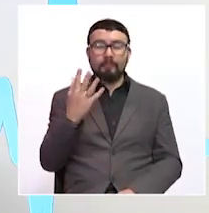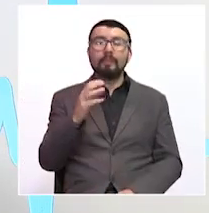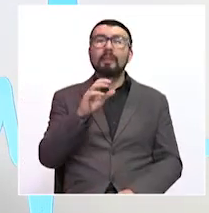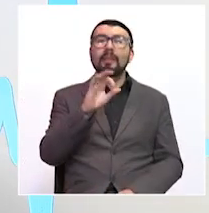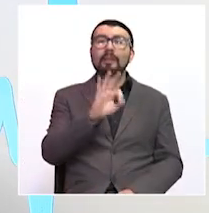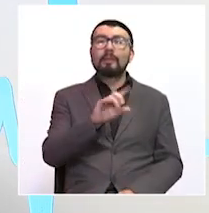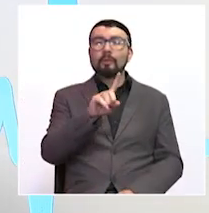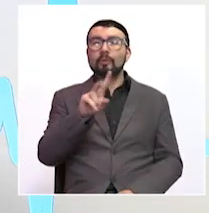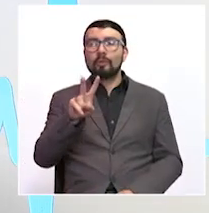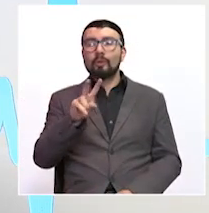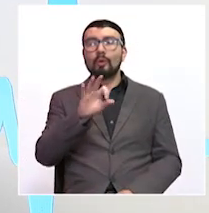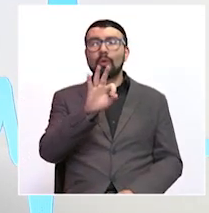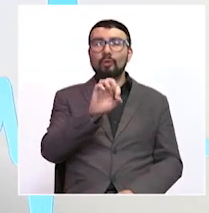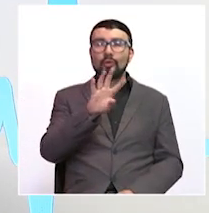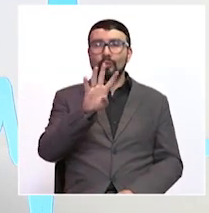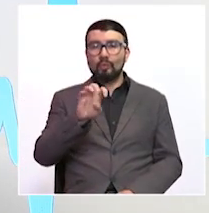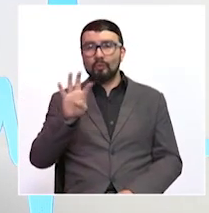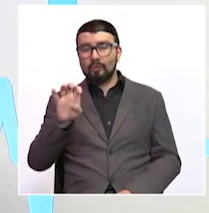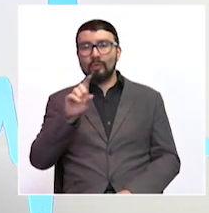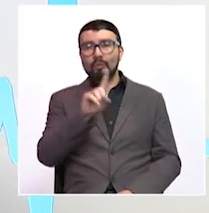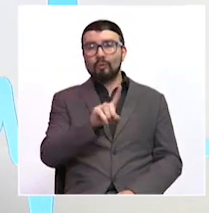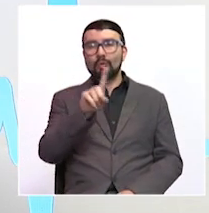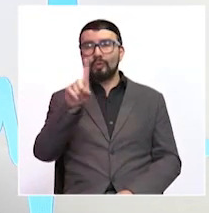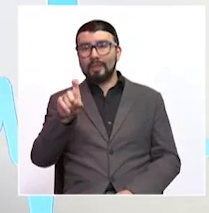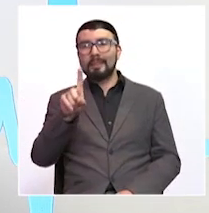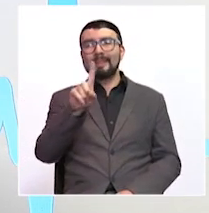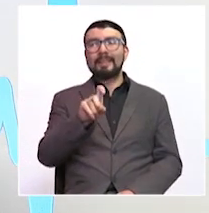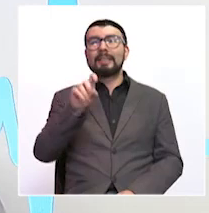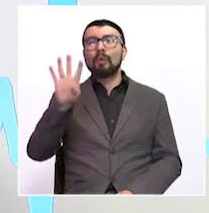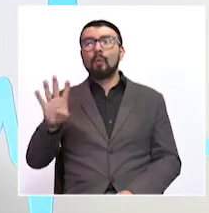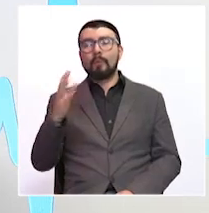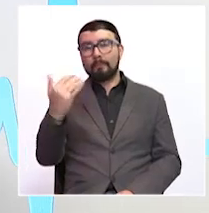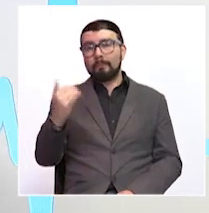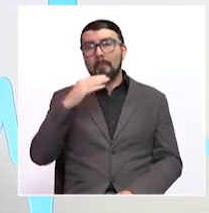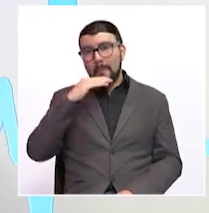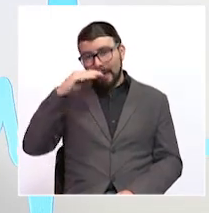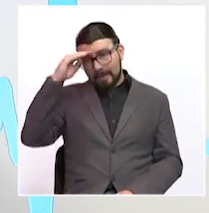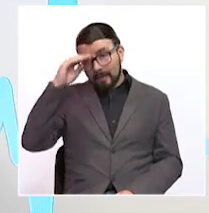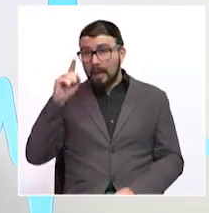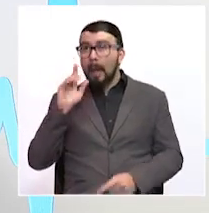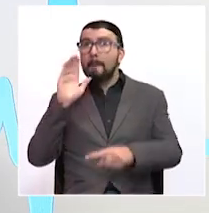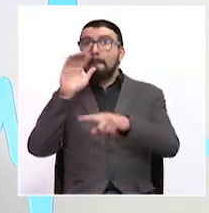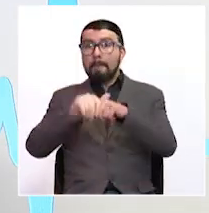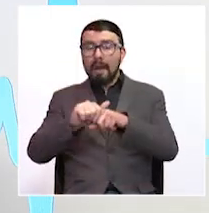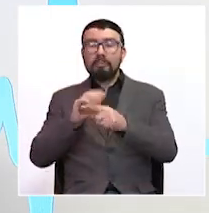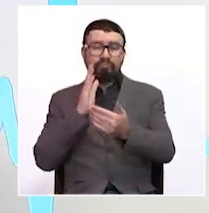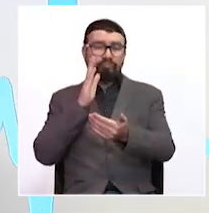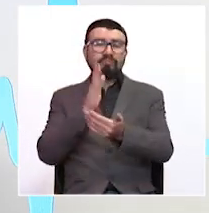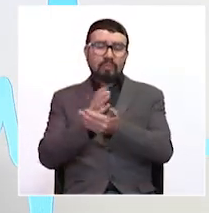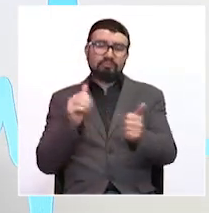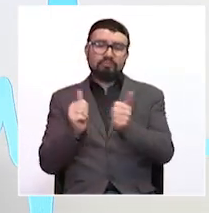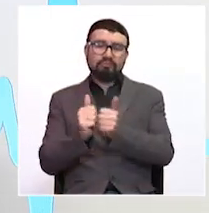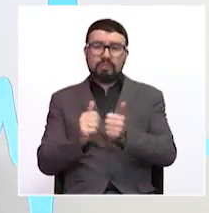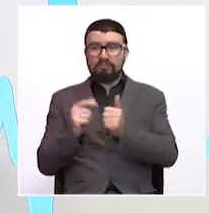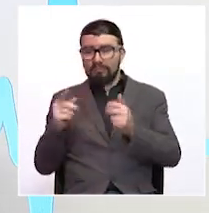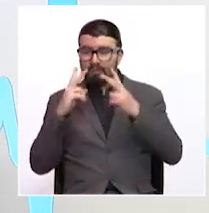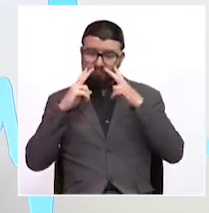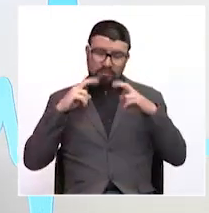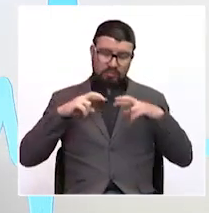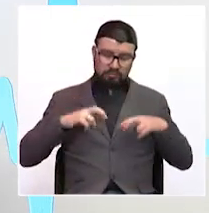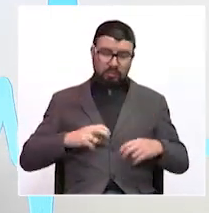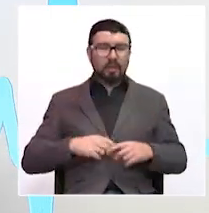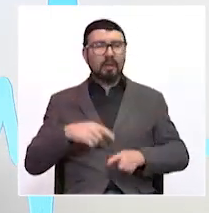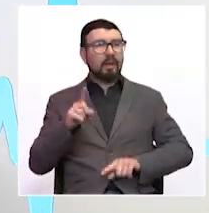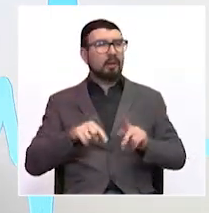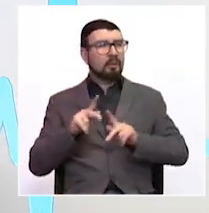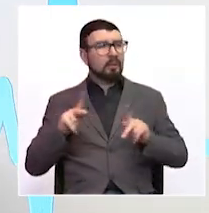899 16 64 en medellín esto es algo que queremos porque muchas personas por el proceso de